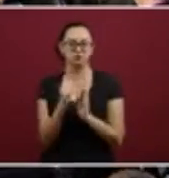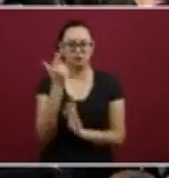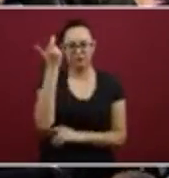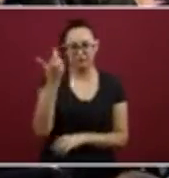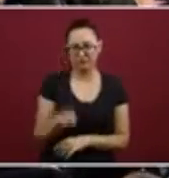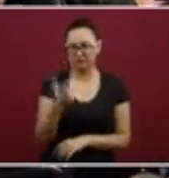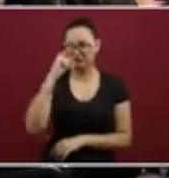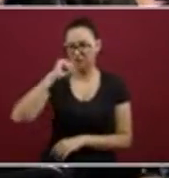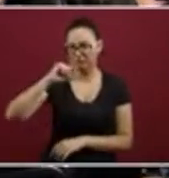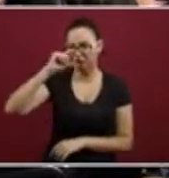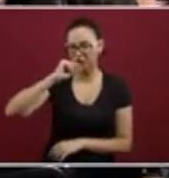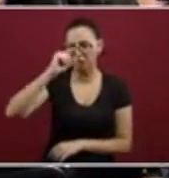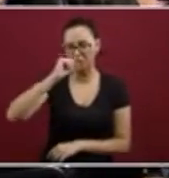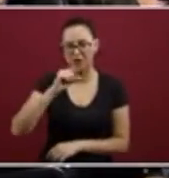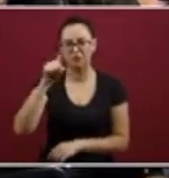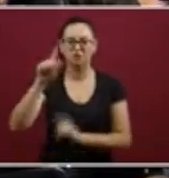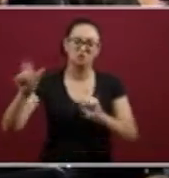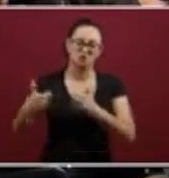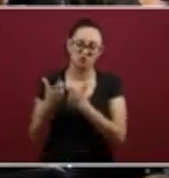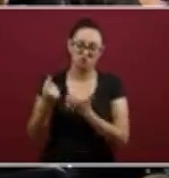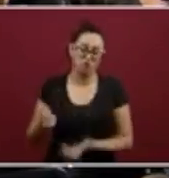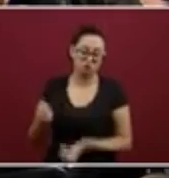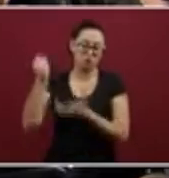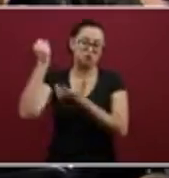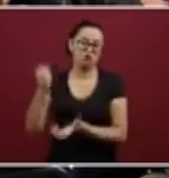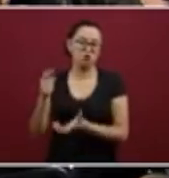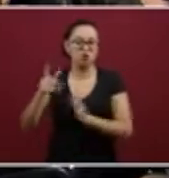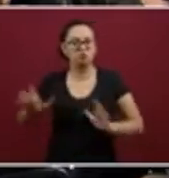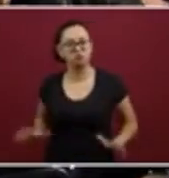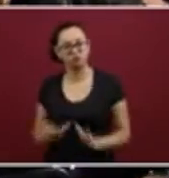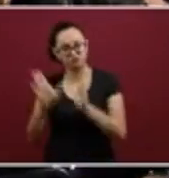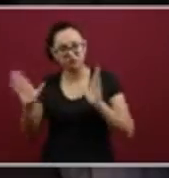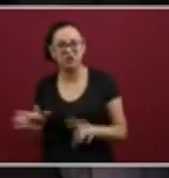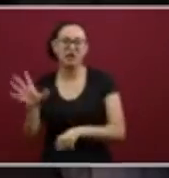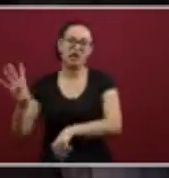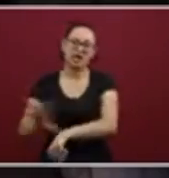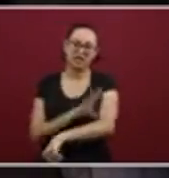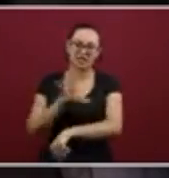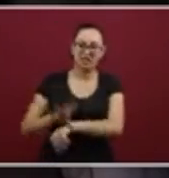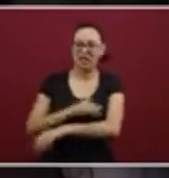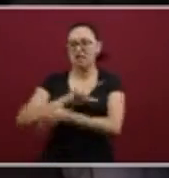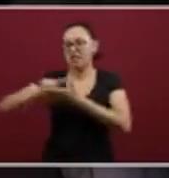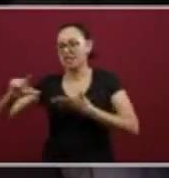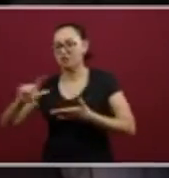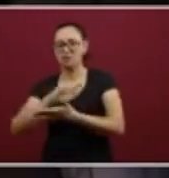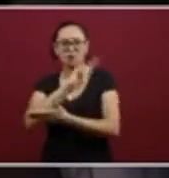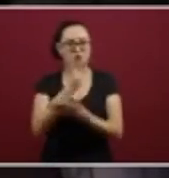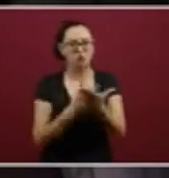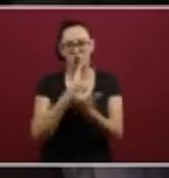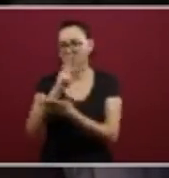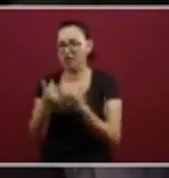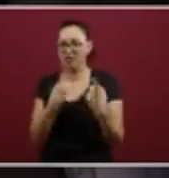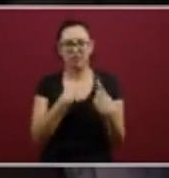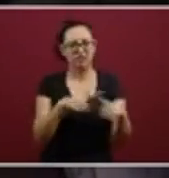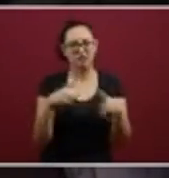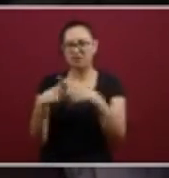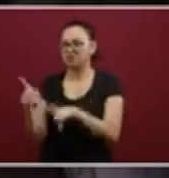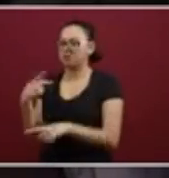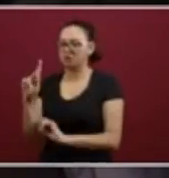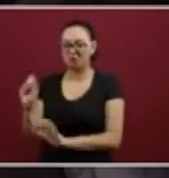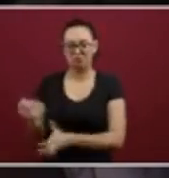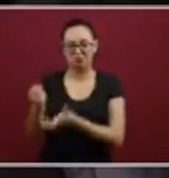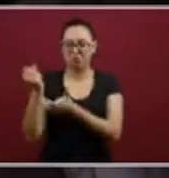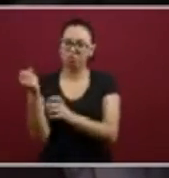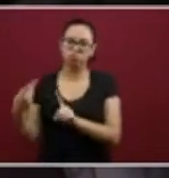9,000 millones de pesos. Era un fondo que se decía que era para fomentar las energías limpias, programas, etcétera, pero iba a parar a otro asunto.